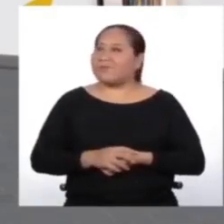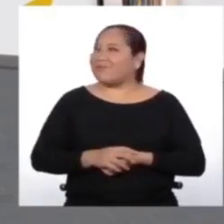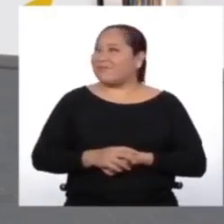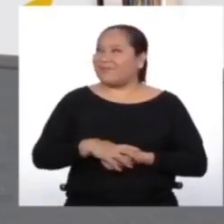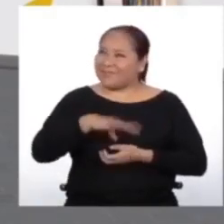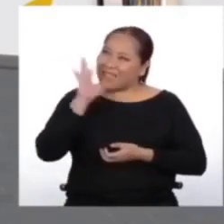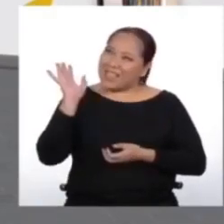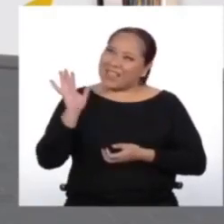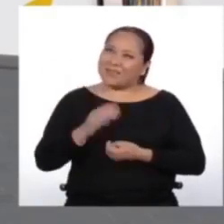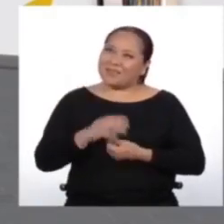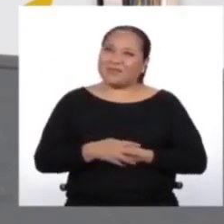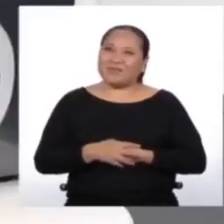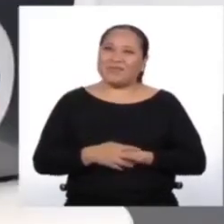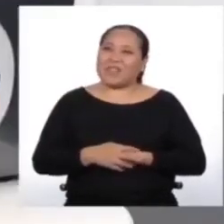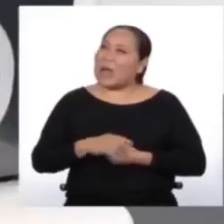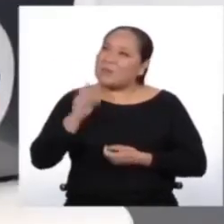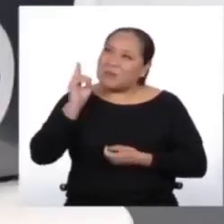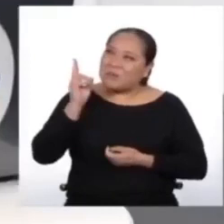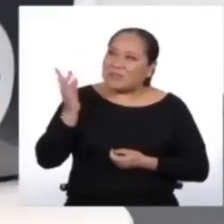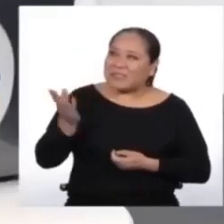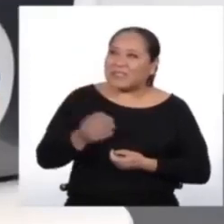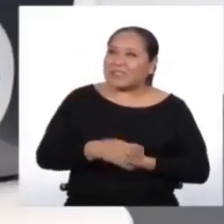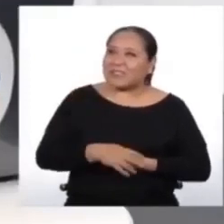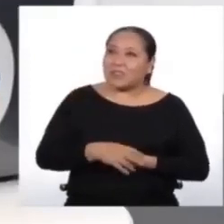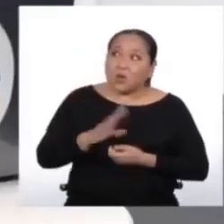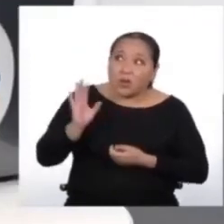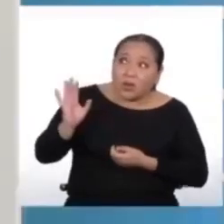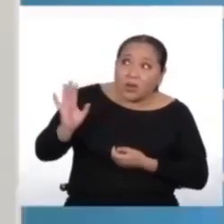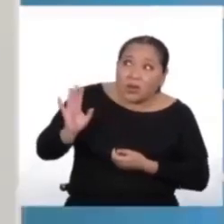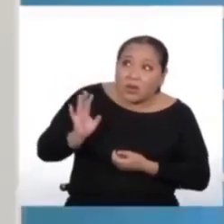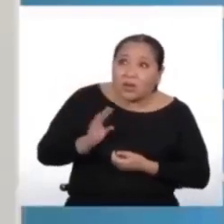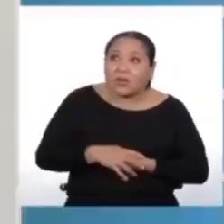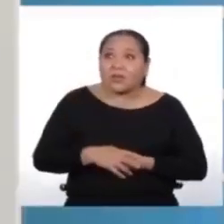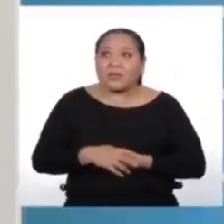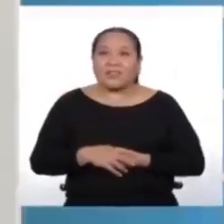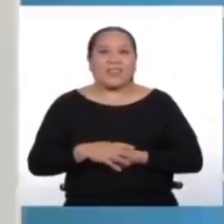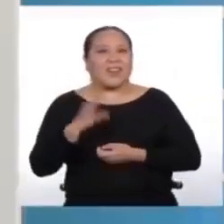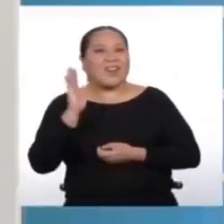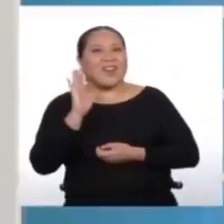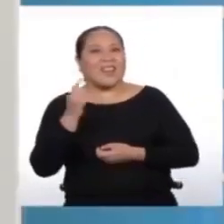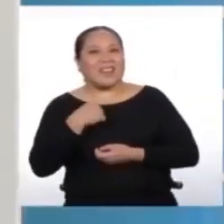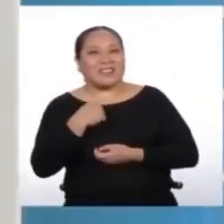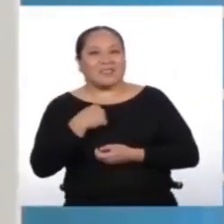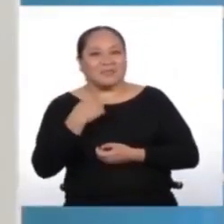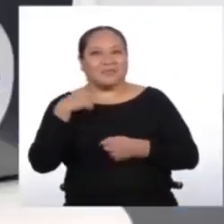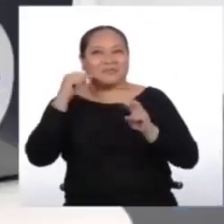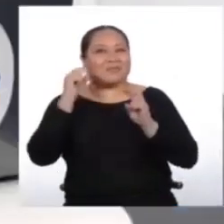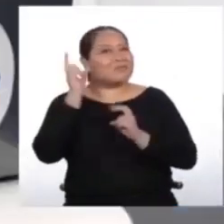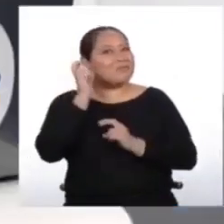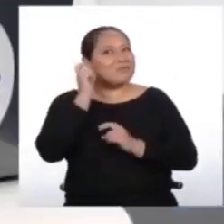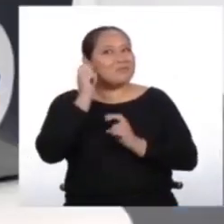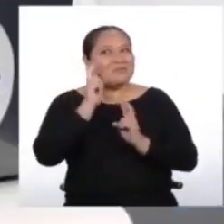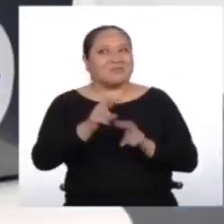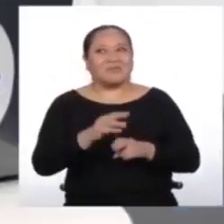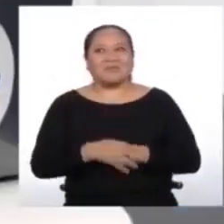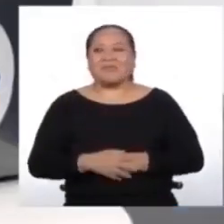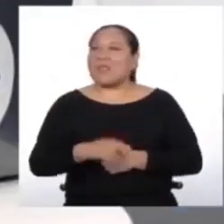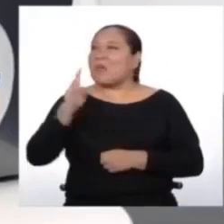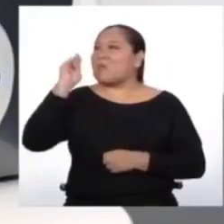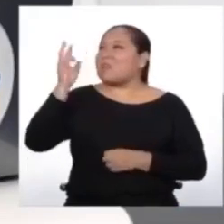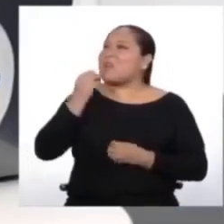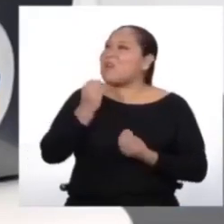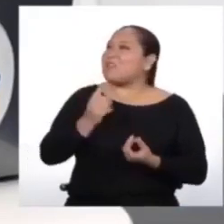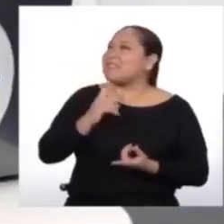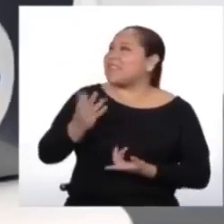Hola. Hola, profe. ¿Aló? Hola Yaremis, aquí estoy. Qué gusto escucharte. Profe,